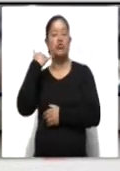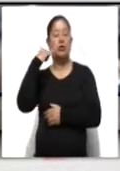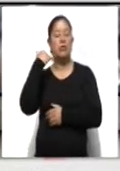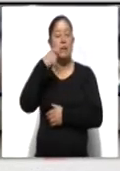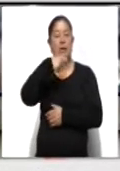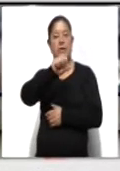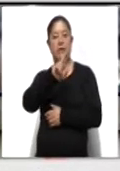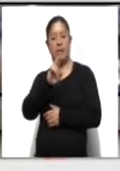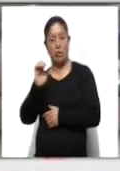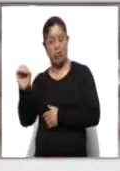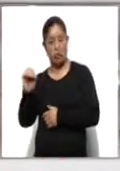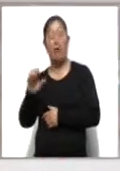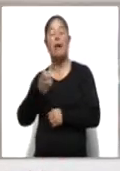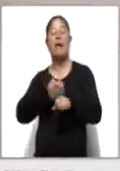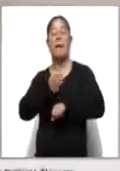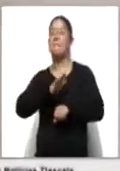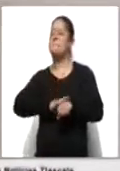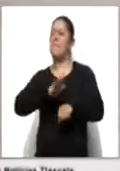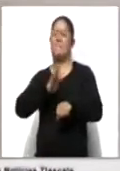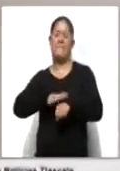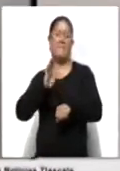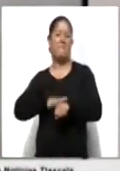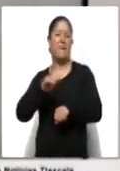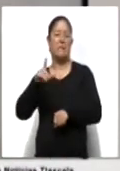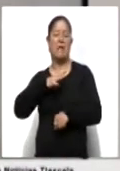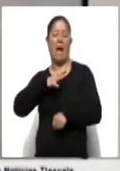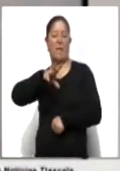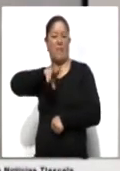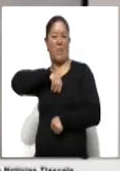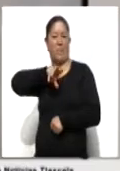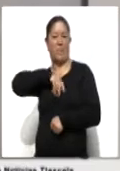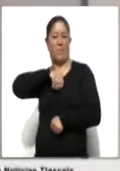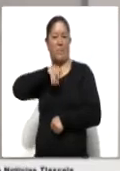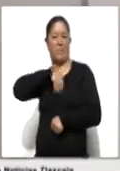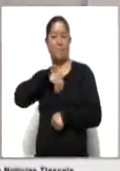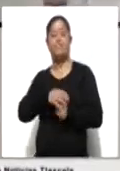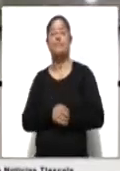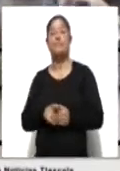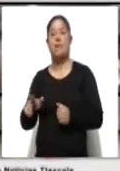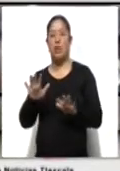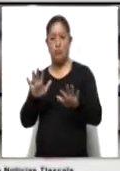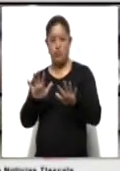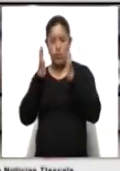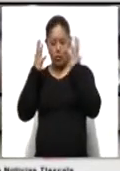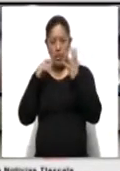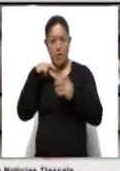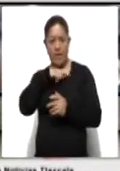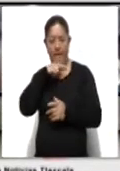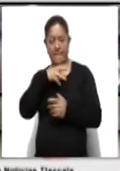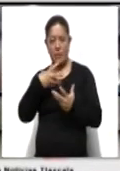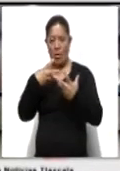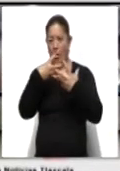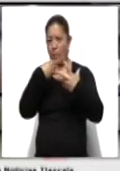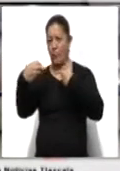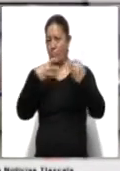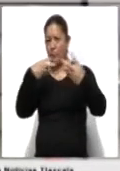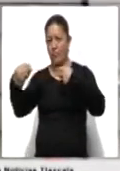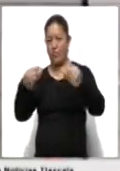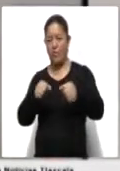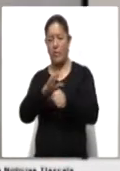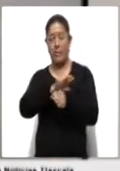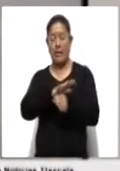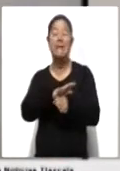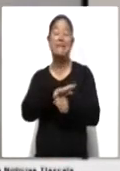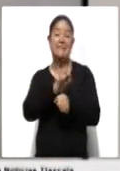Roo son los estados que tienen mayor actividad epidémica. Registran una velocidad considerable, lo cual no se debe a la nueva